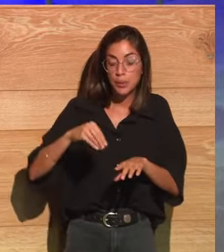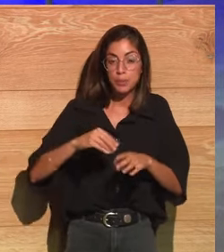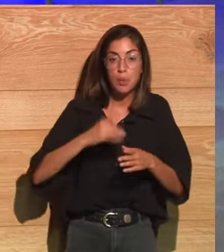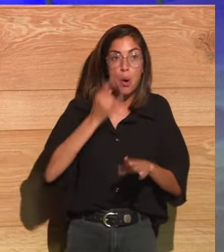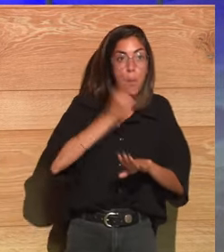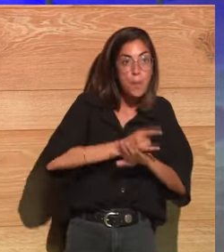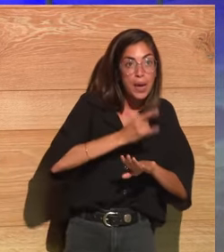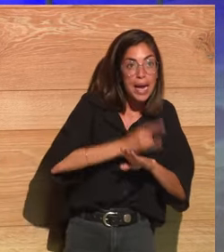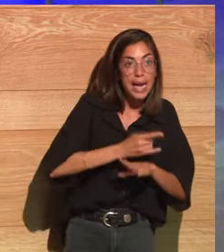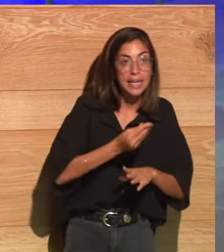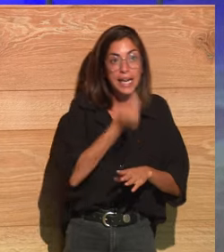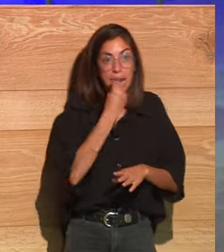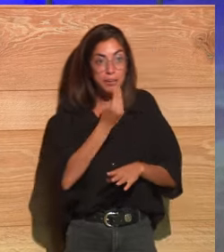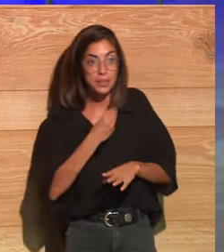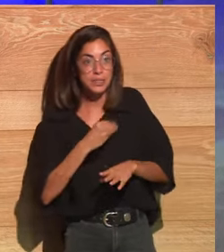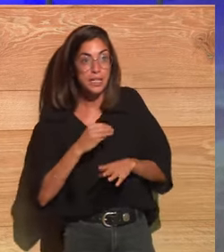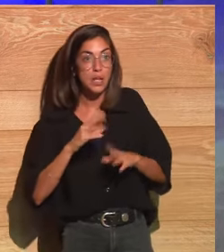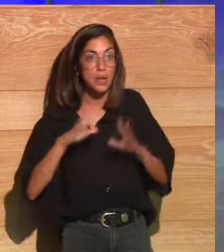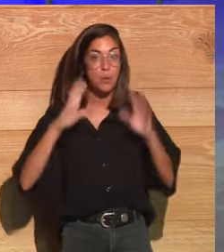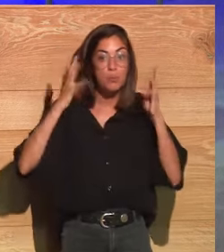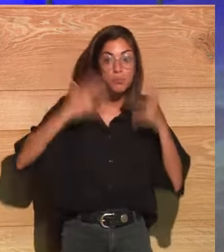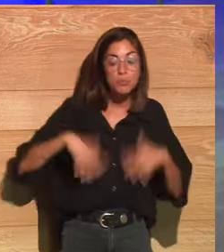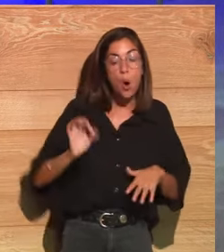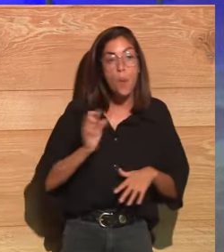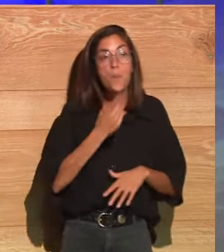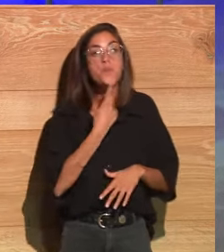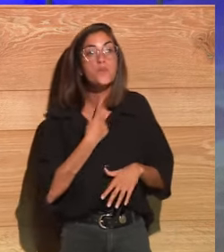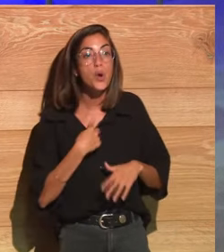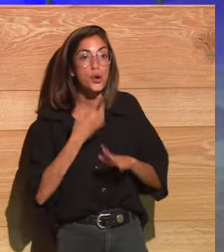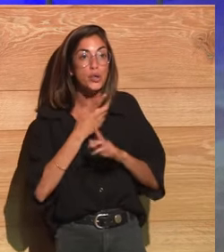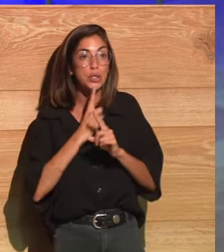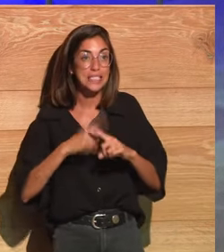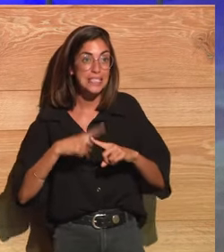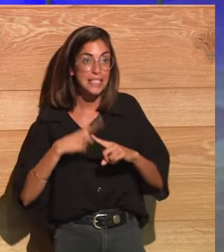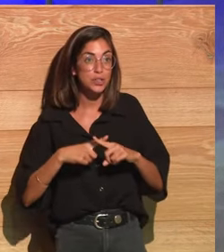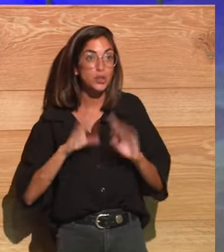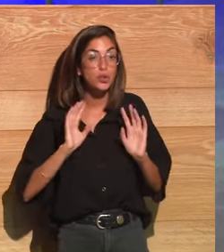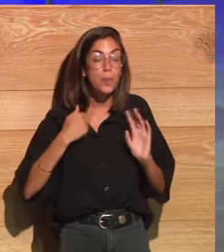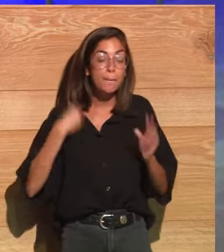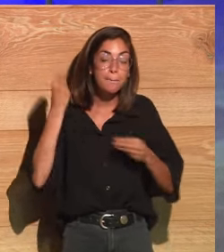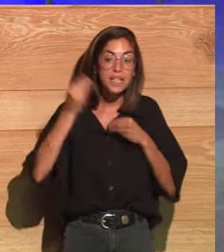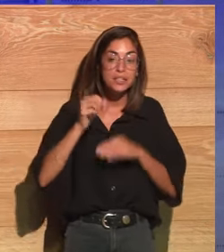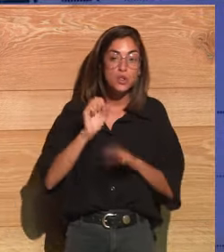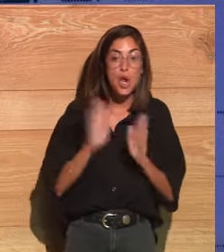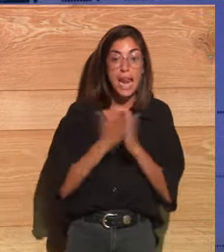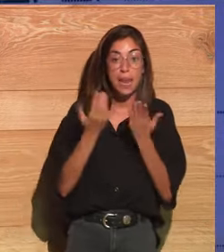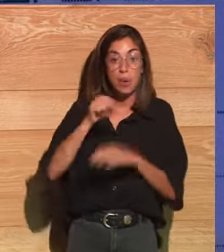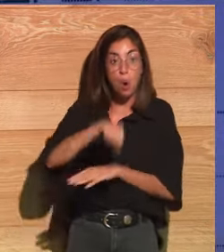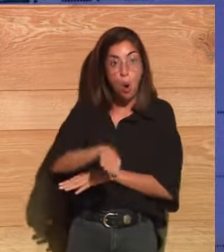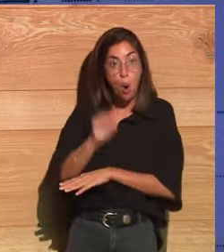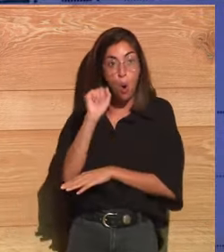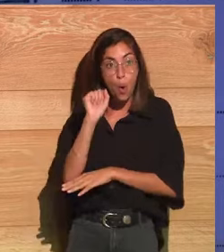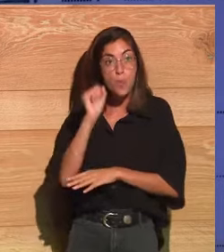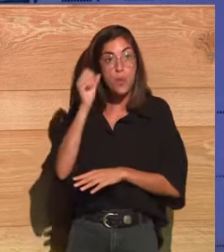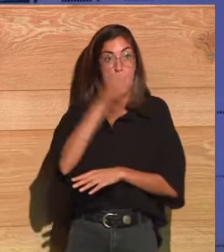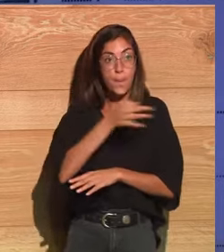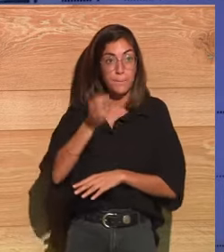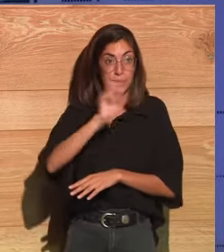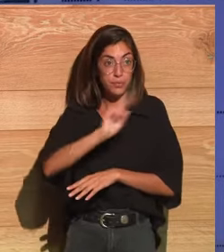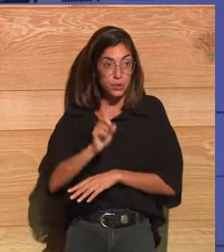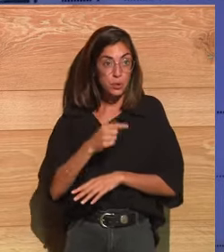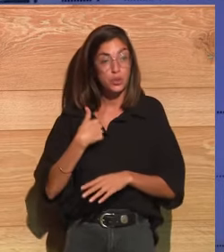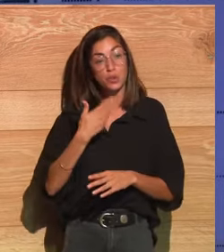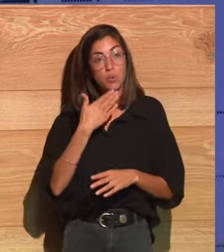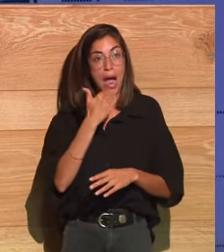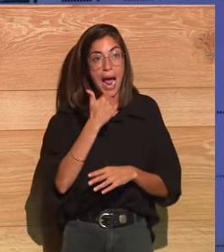alimento o la batamanta al refugio o la pornografía al sexo, creo que Homo Imperfectus es poco menos que uno de los colmos de nuestro cuarto instinto, una